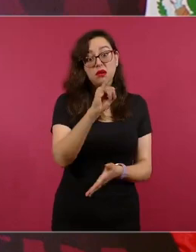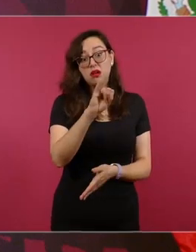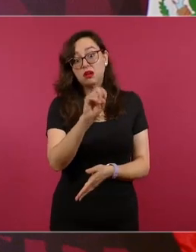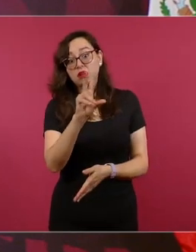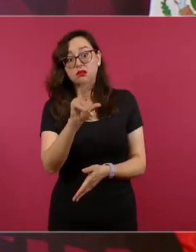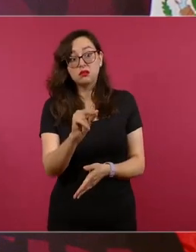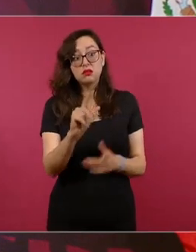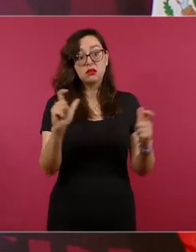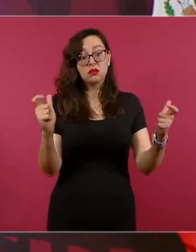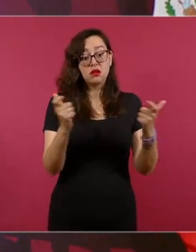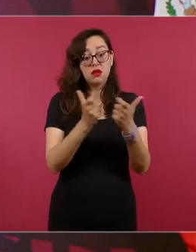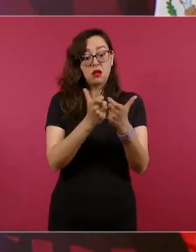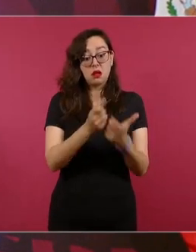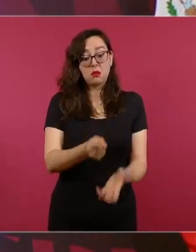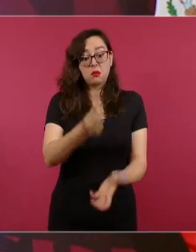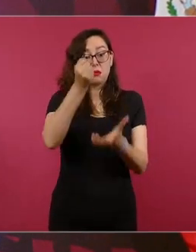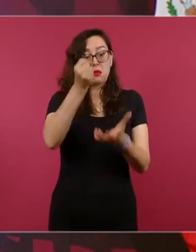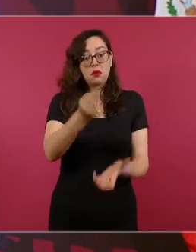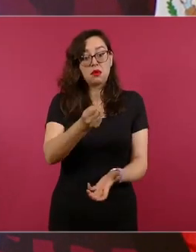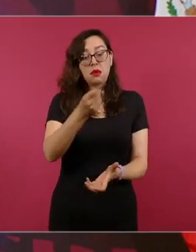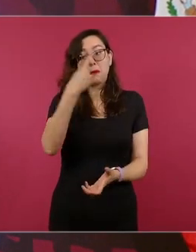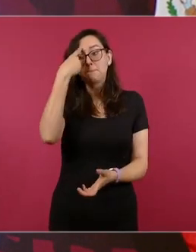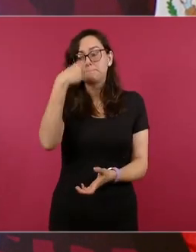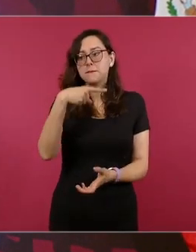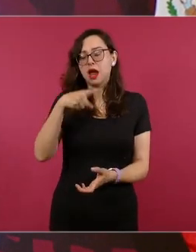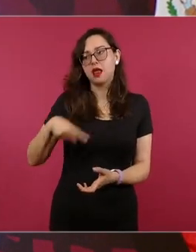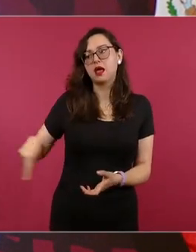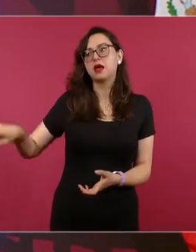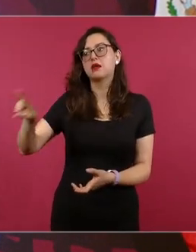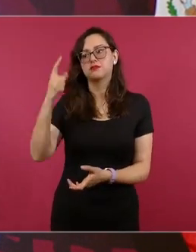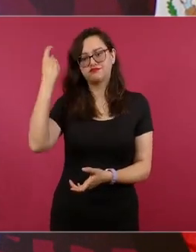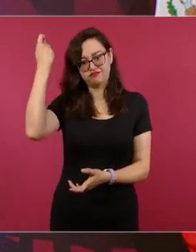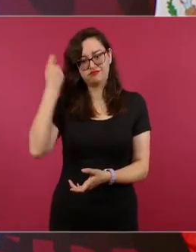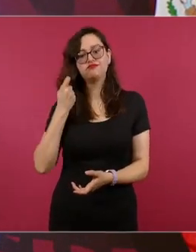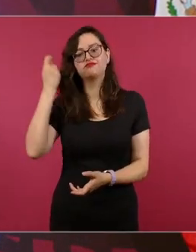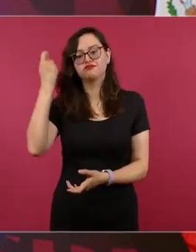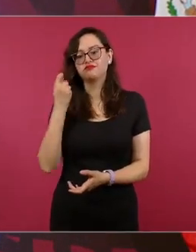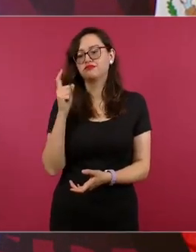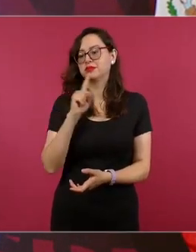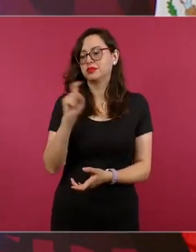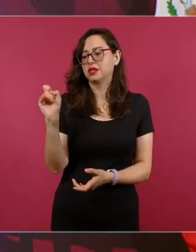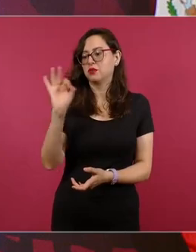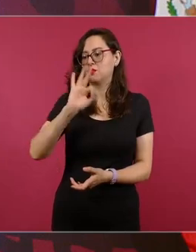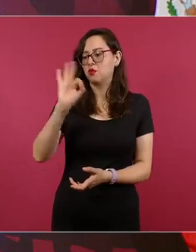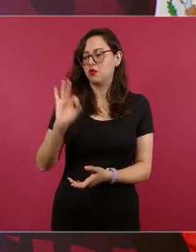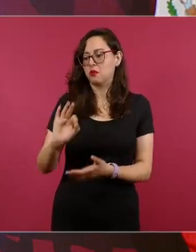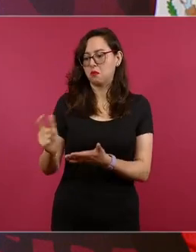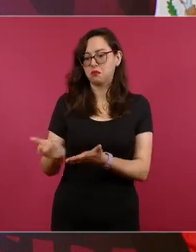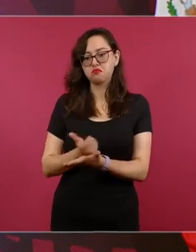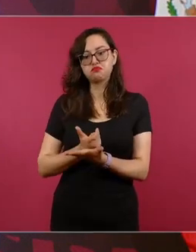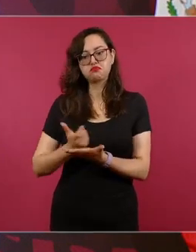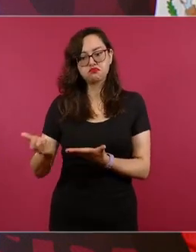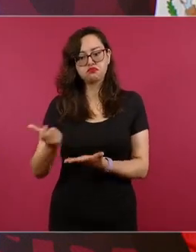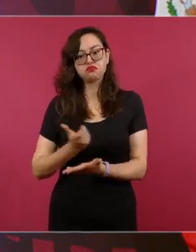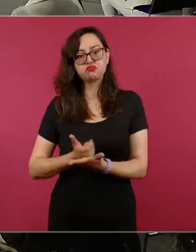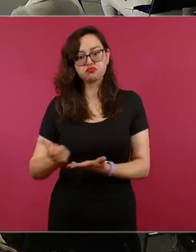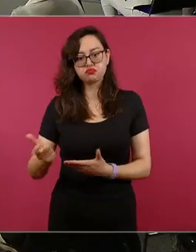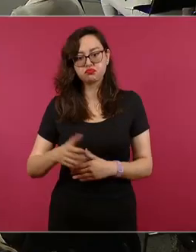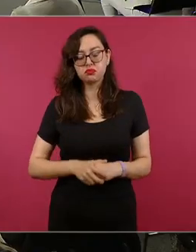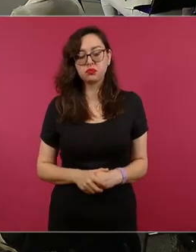para el Bienestar, va a ayudar muchísimo y les vamos a estar informando.